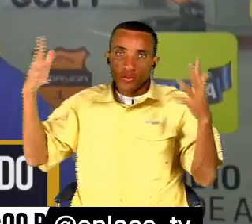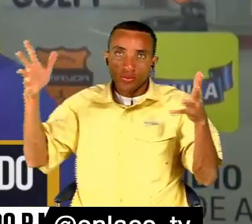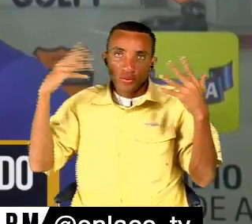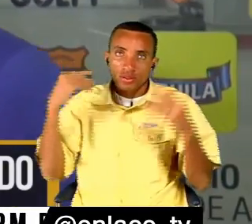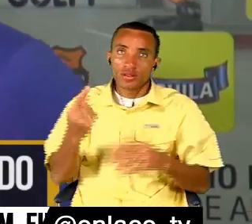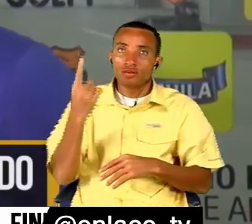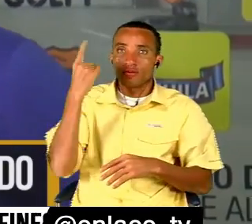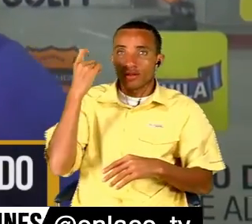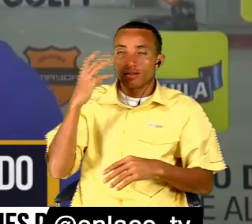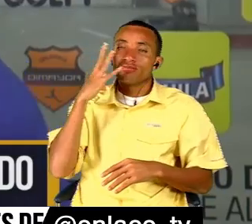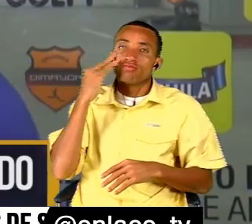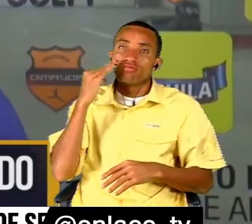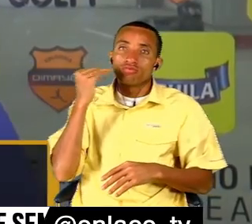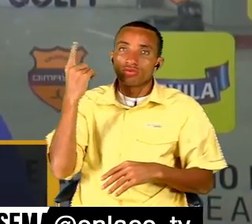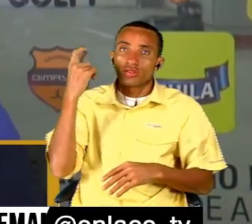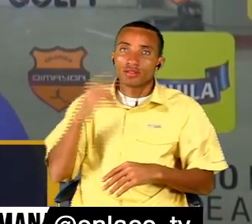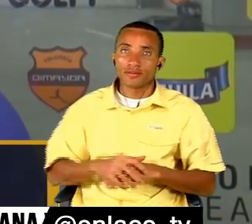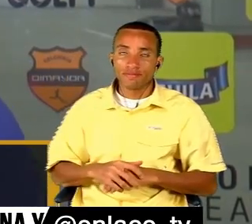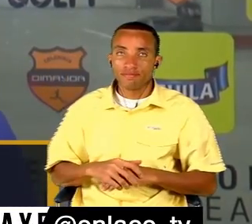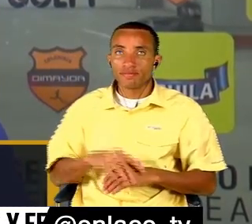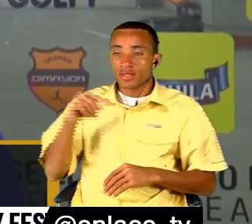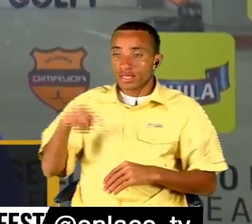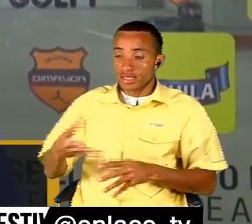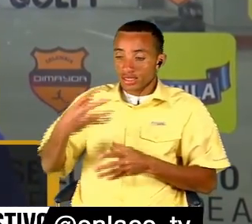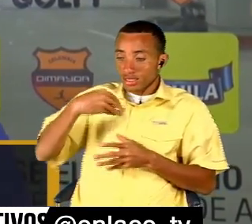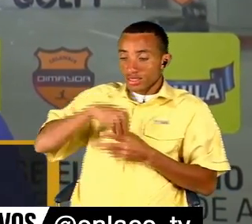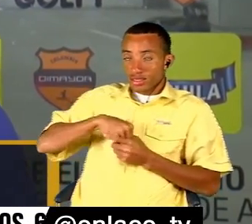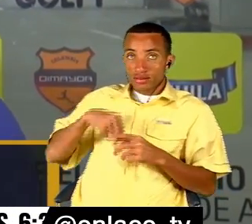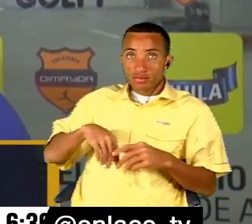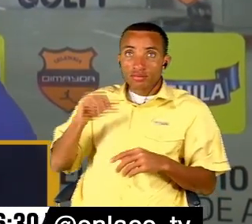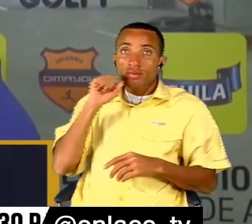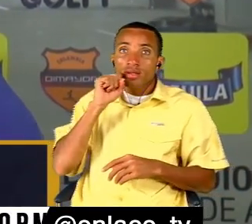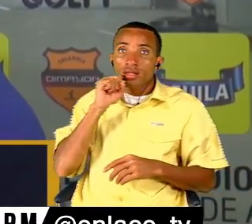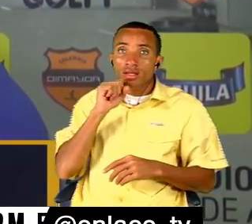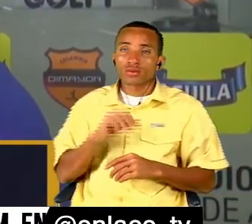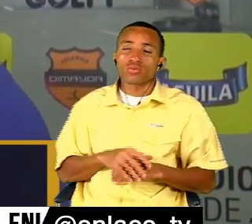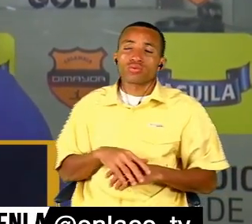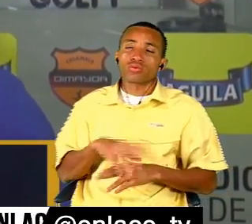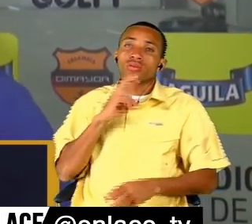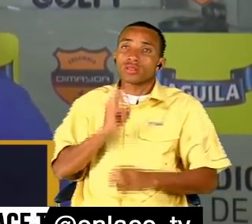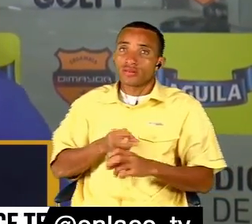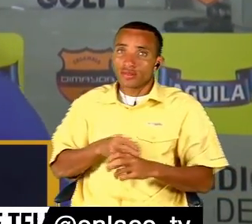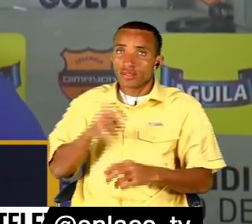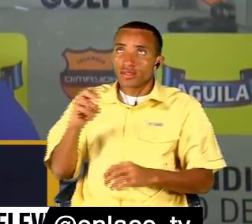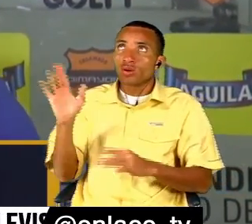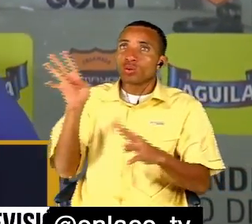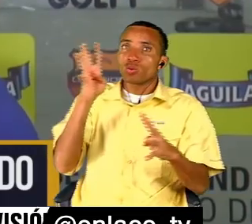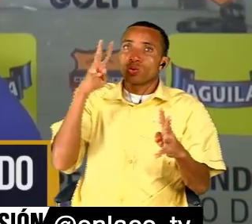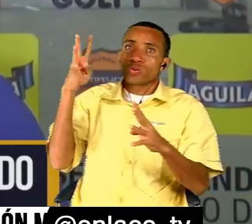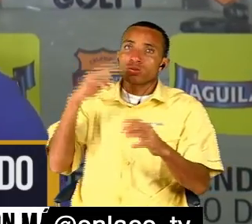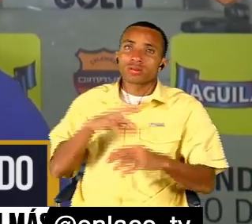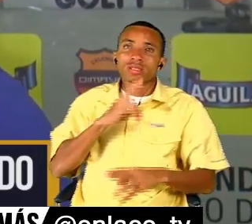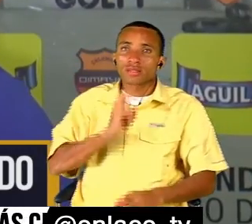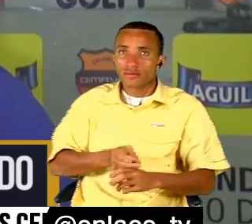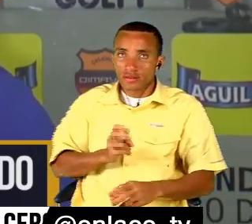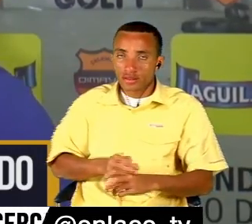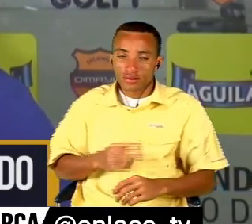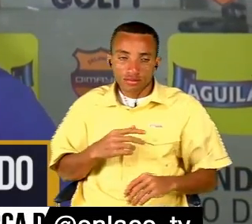madurez. Importante primero por lo que le digo, jugar acá no es fácil, el clima aquí es bastante complicado, un equipo que juega bien, que es